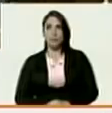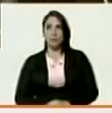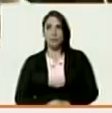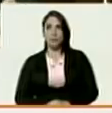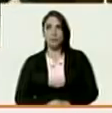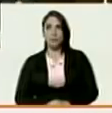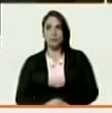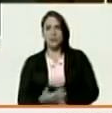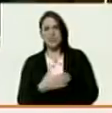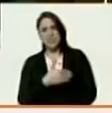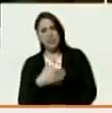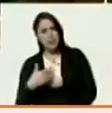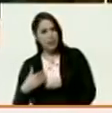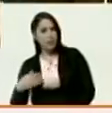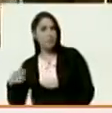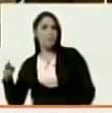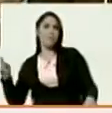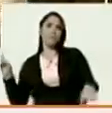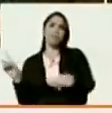Quieren con la violencia,